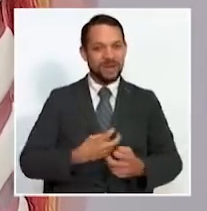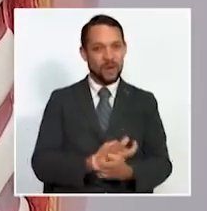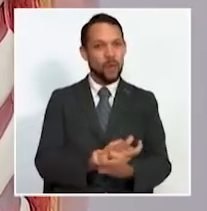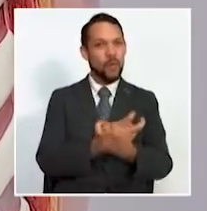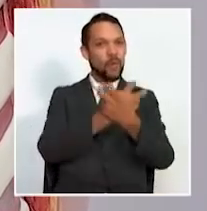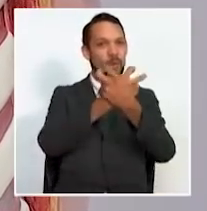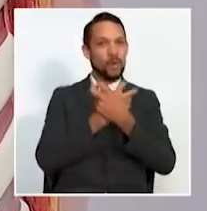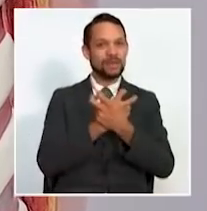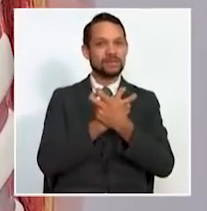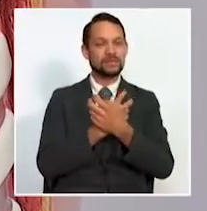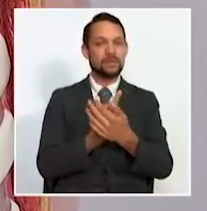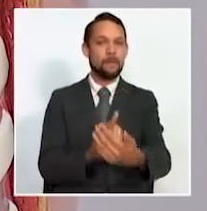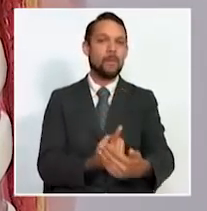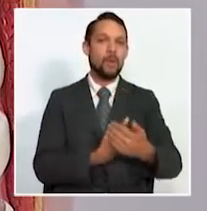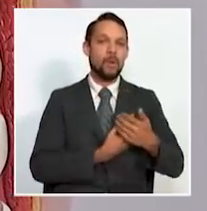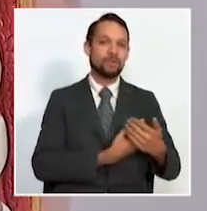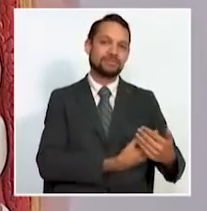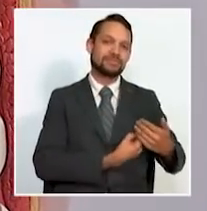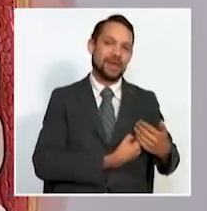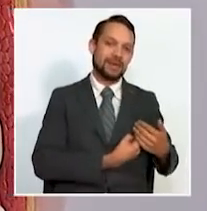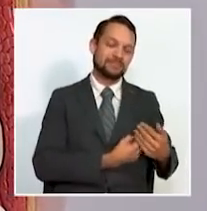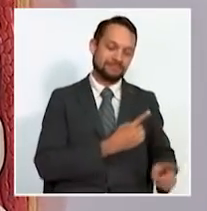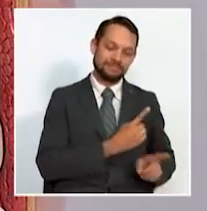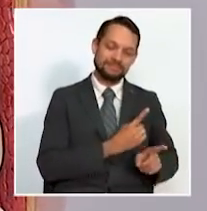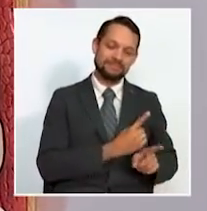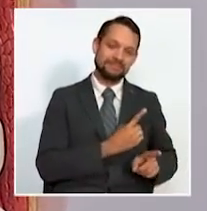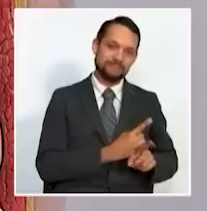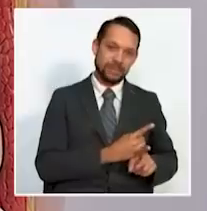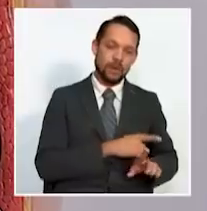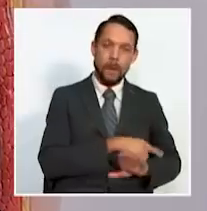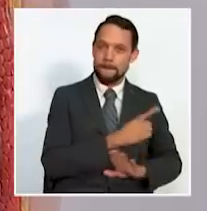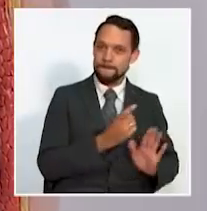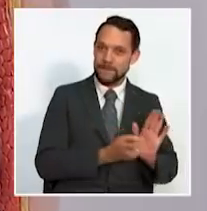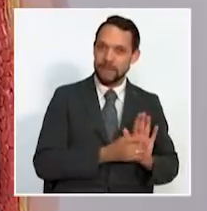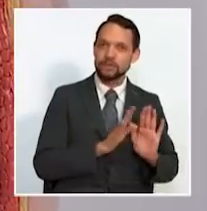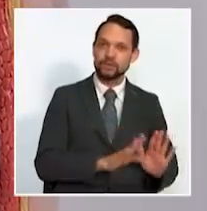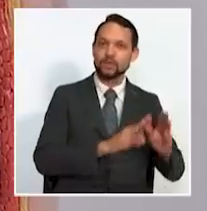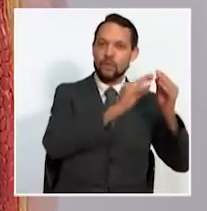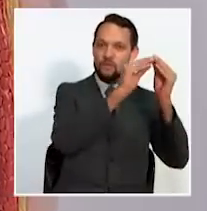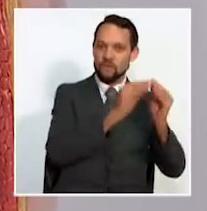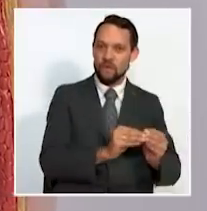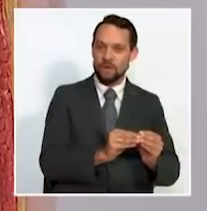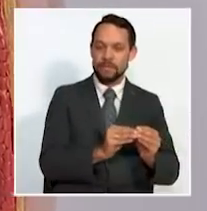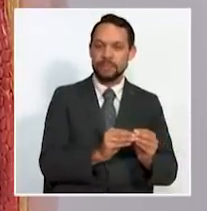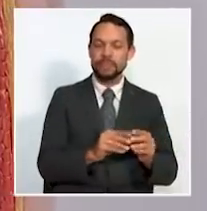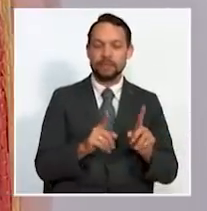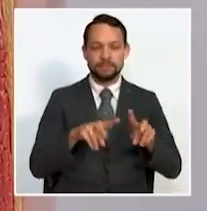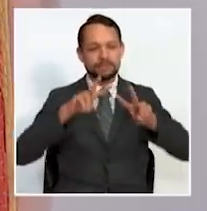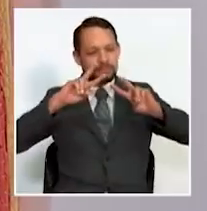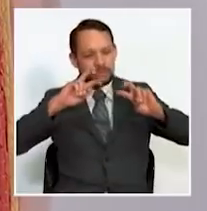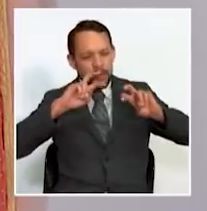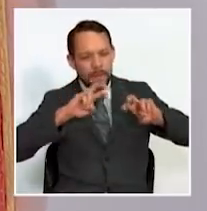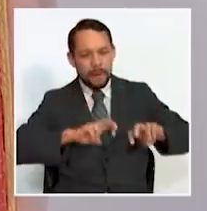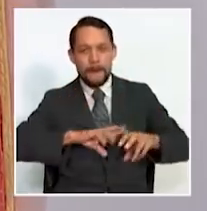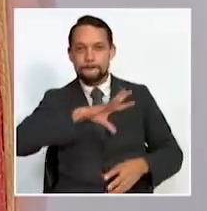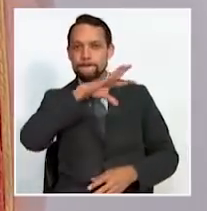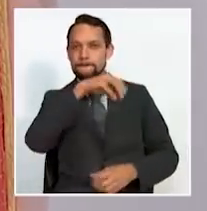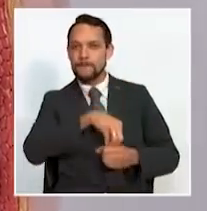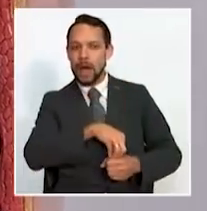protege toda esta parte del mediastino, ¿sí? Vemos desde la parte interna y